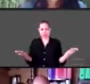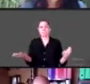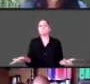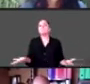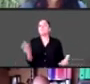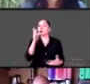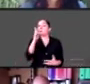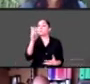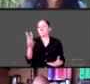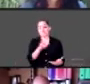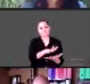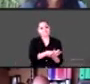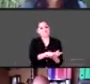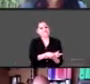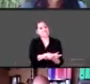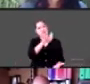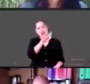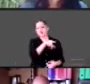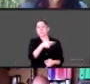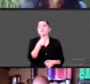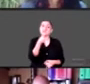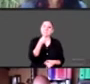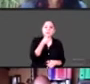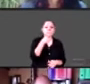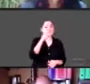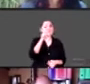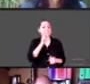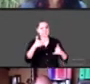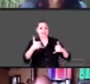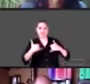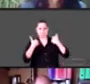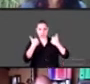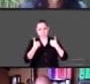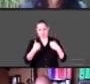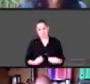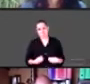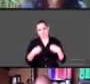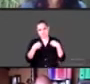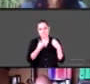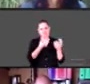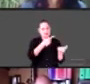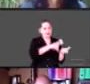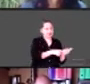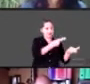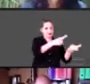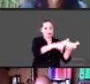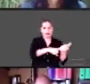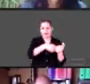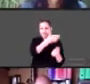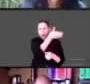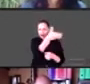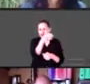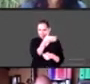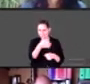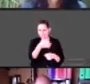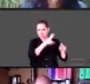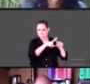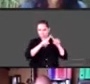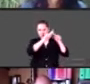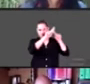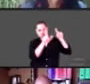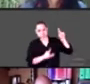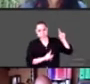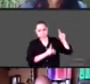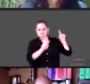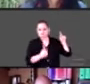de niñas y niños adolescentes que habitan las zonas rurales del país, aquellas de menos de 2